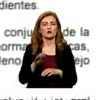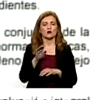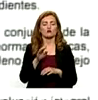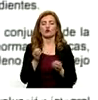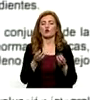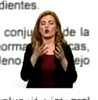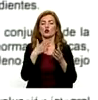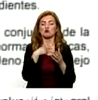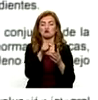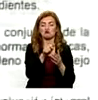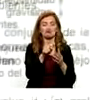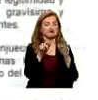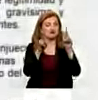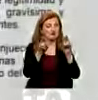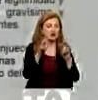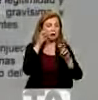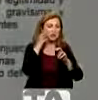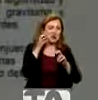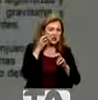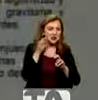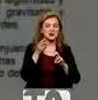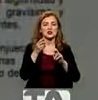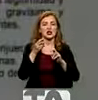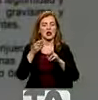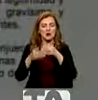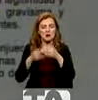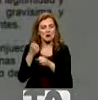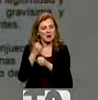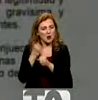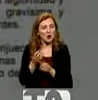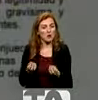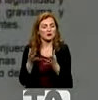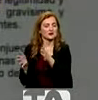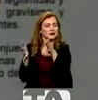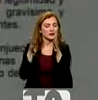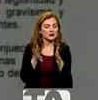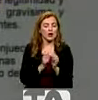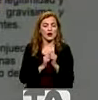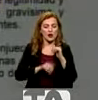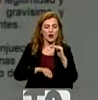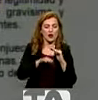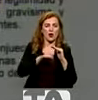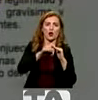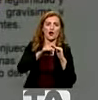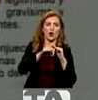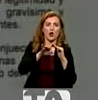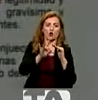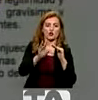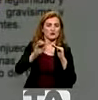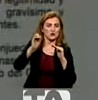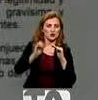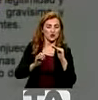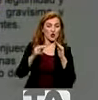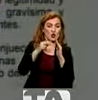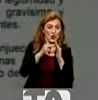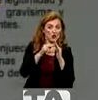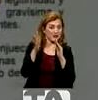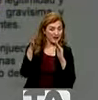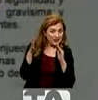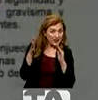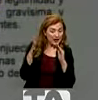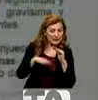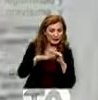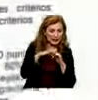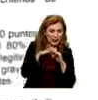y cuantitativos. En caso de que los servidores no alcancen el 80% de esta nota, serán removidos